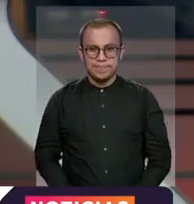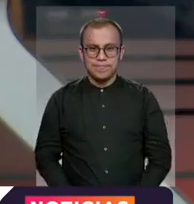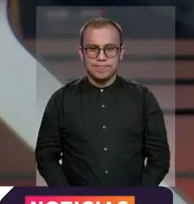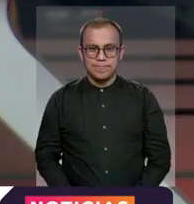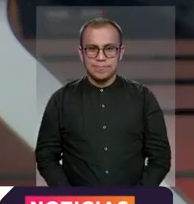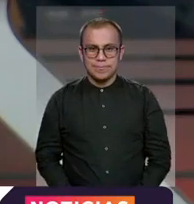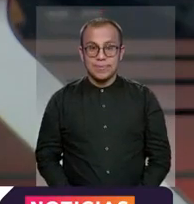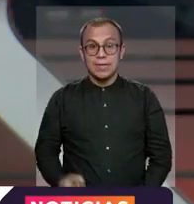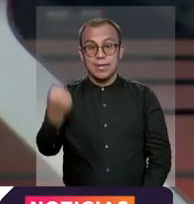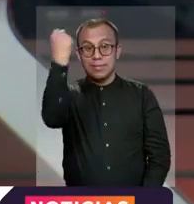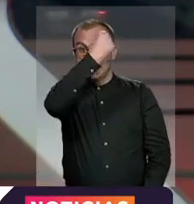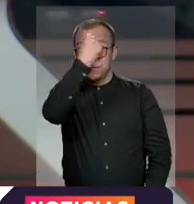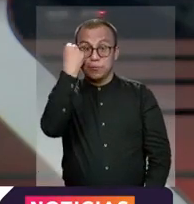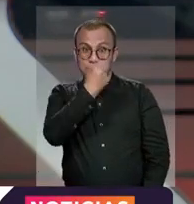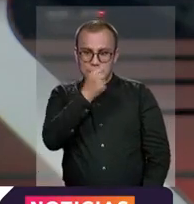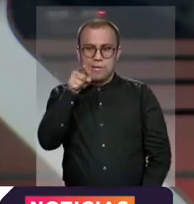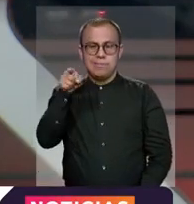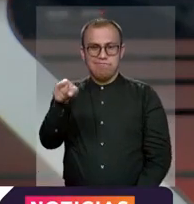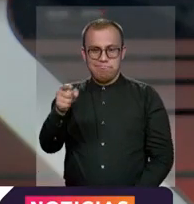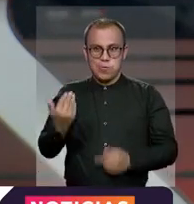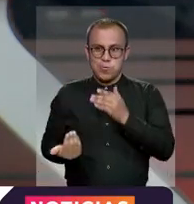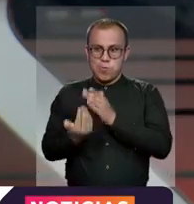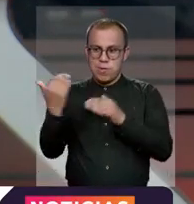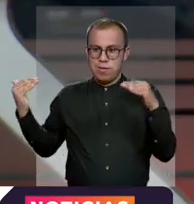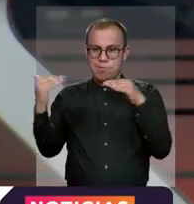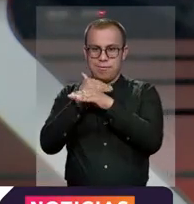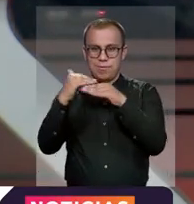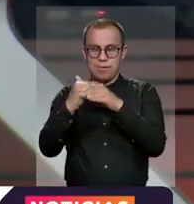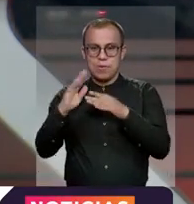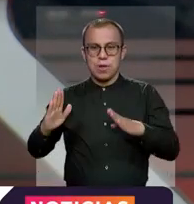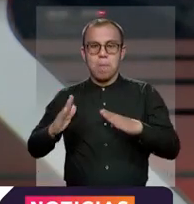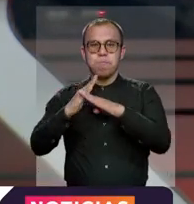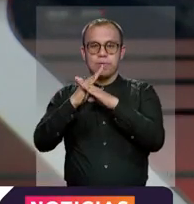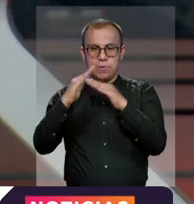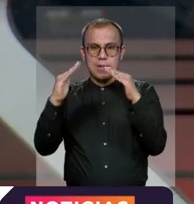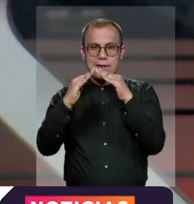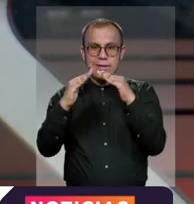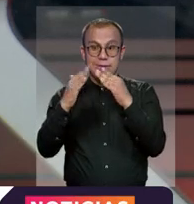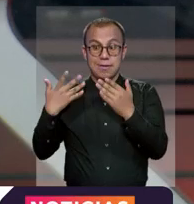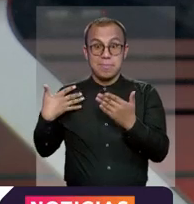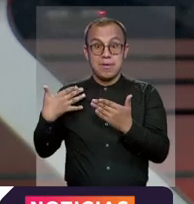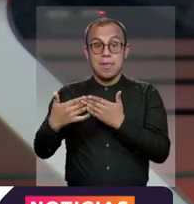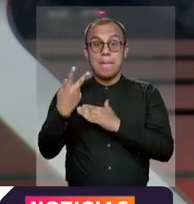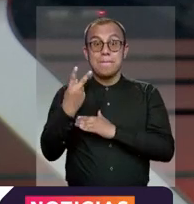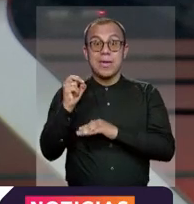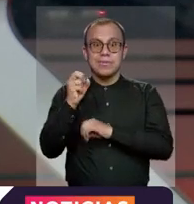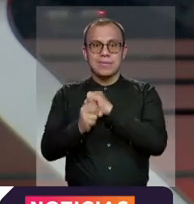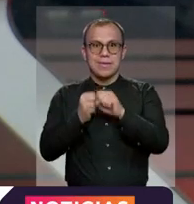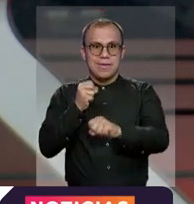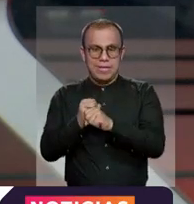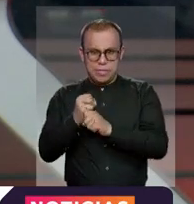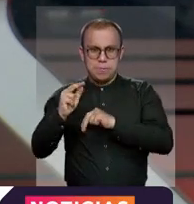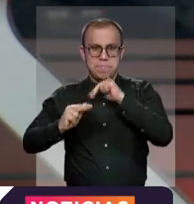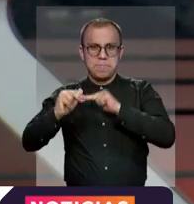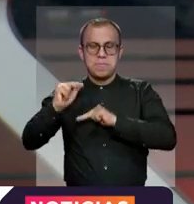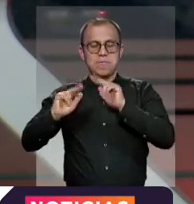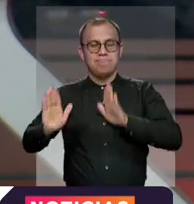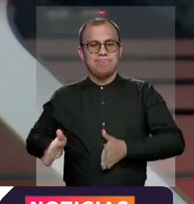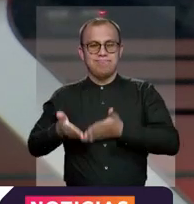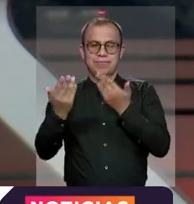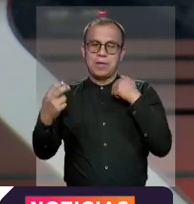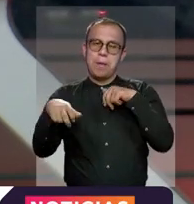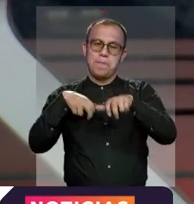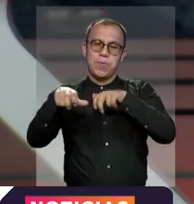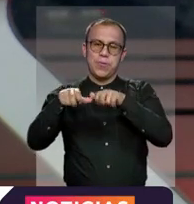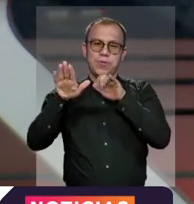En Soacha se inauguró una vía que estaba bloqueada por una vivienda desde hace 20 años. Esta obra mejorará la movilidad